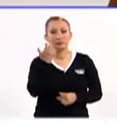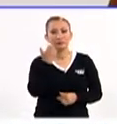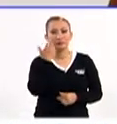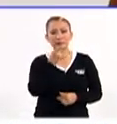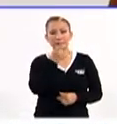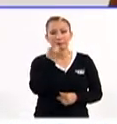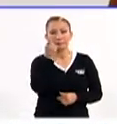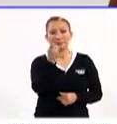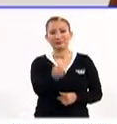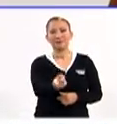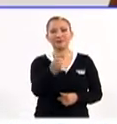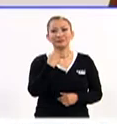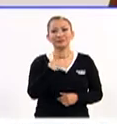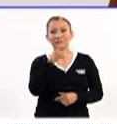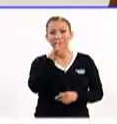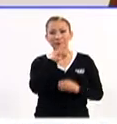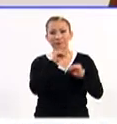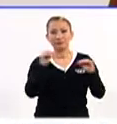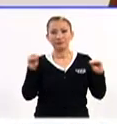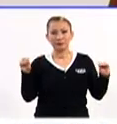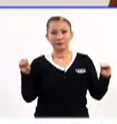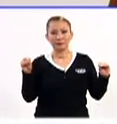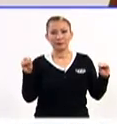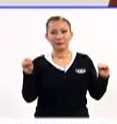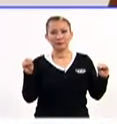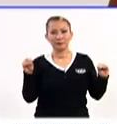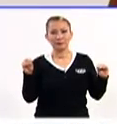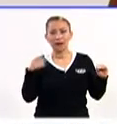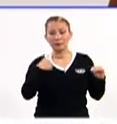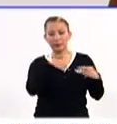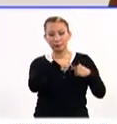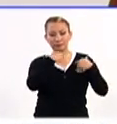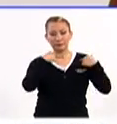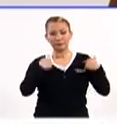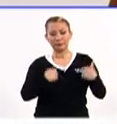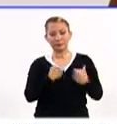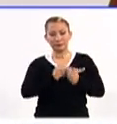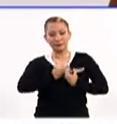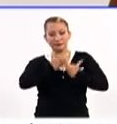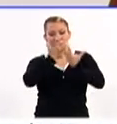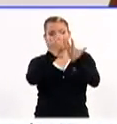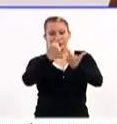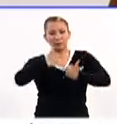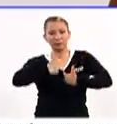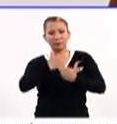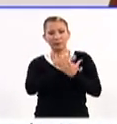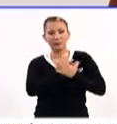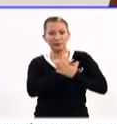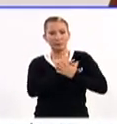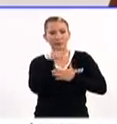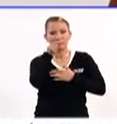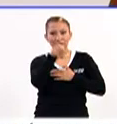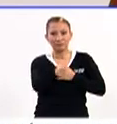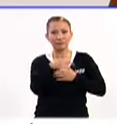Quiero decir silencio, que en mi corazón fue primavera y yo te amaba.